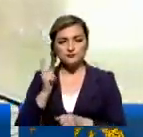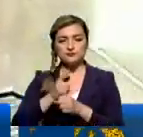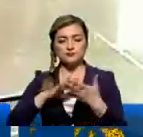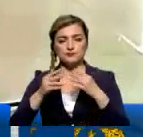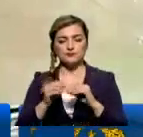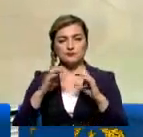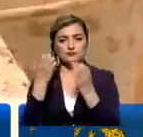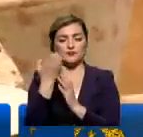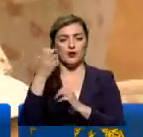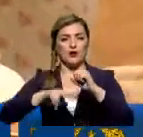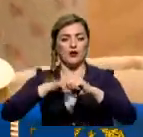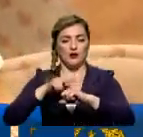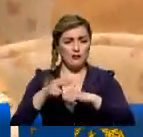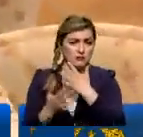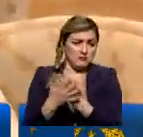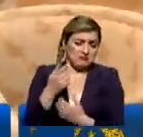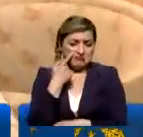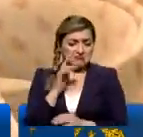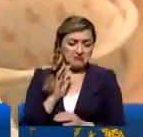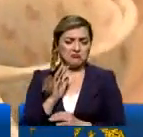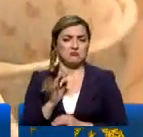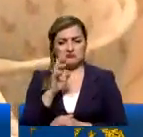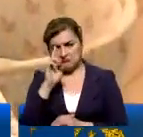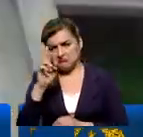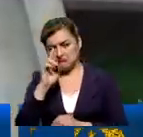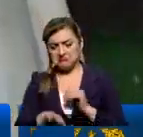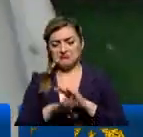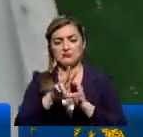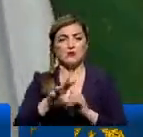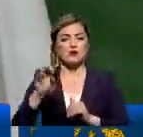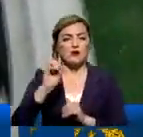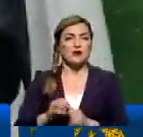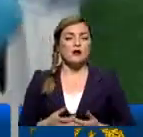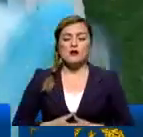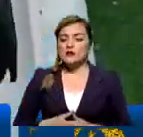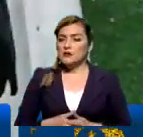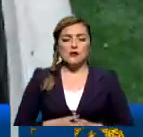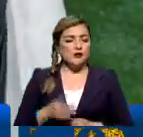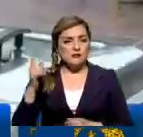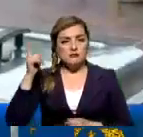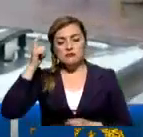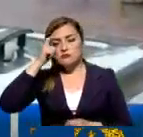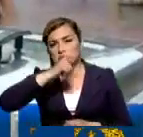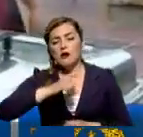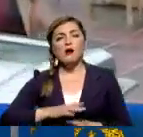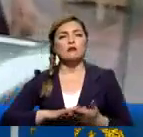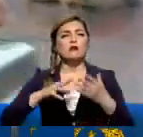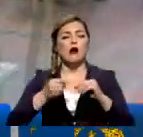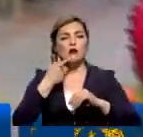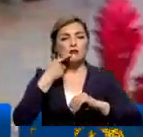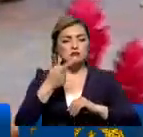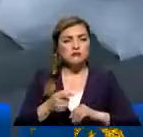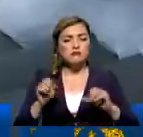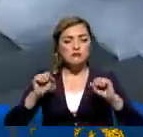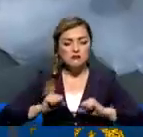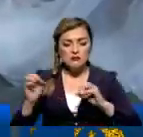parecía una tarea sencilla, pues siempre han tenido que respetar el aforo del 30%. Pero que en otra línea de la resolución les digan en cambio